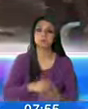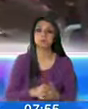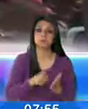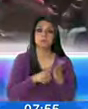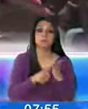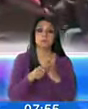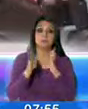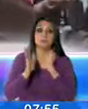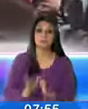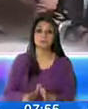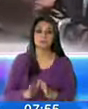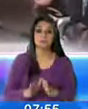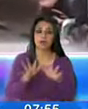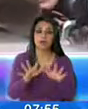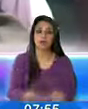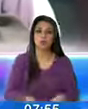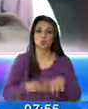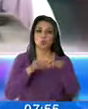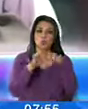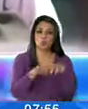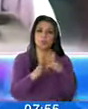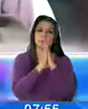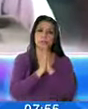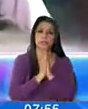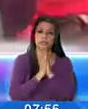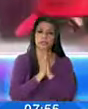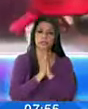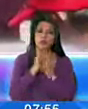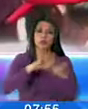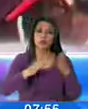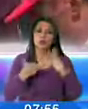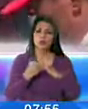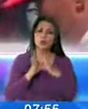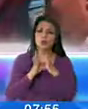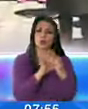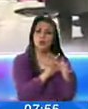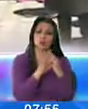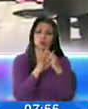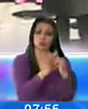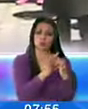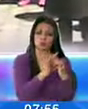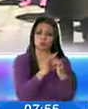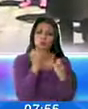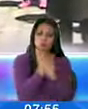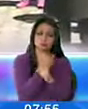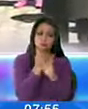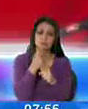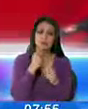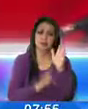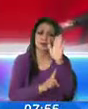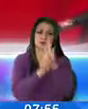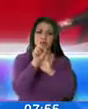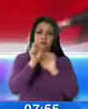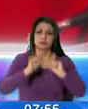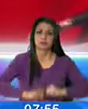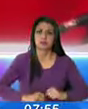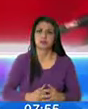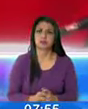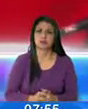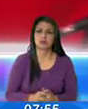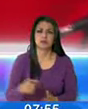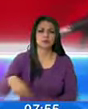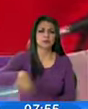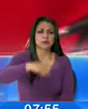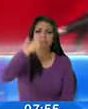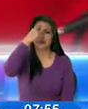Agricultura pidió a los comuneros trabajar en forma conjunta para el desarrollo productivo de todos los sectores. ¿Por qué no pensamos